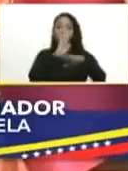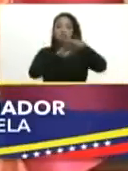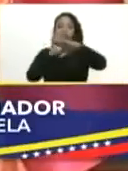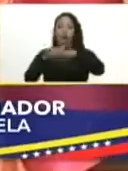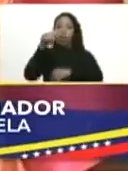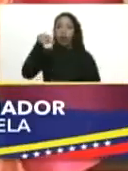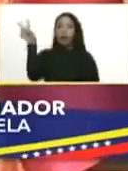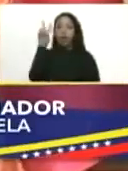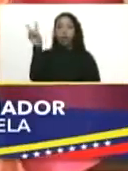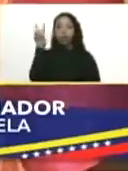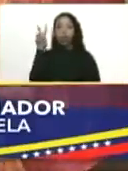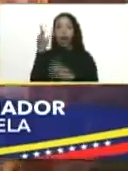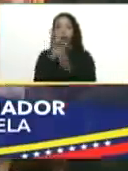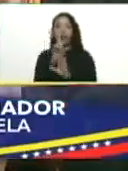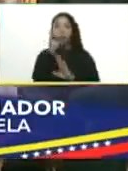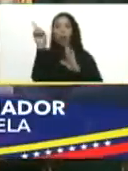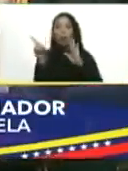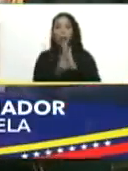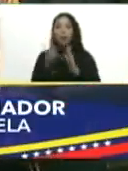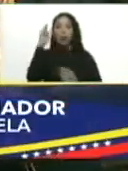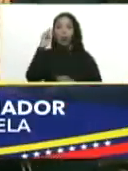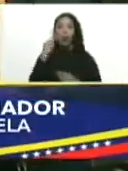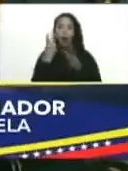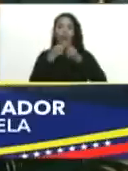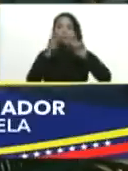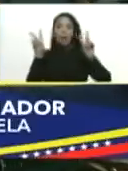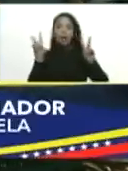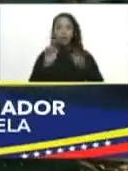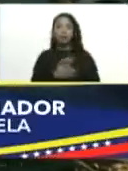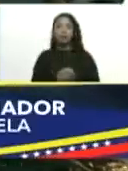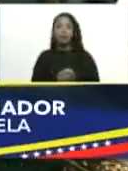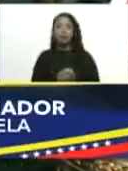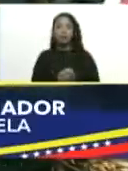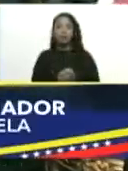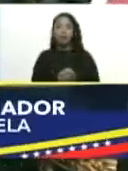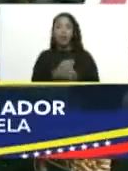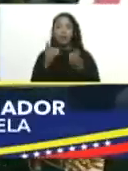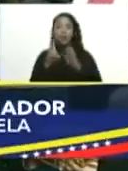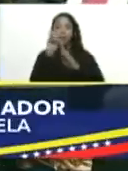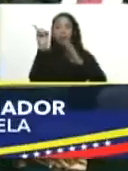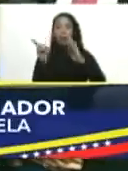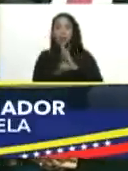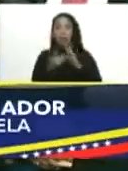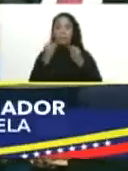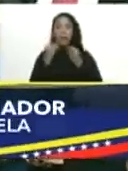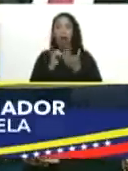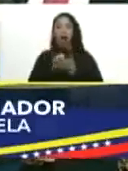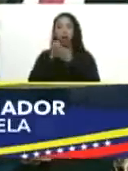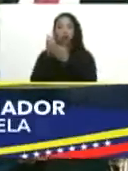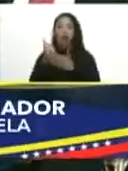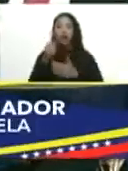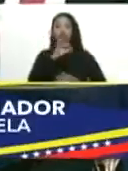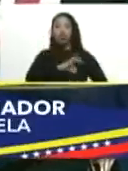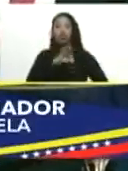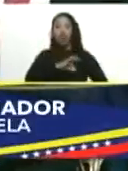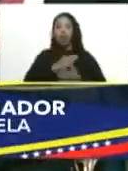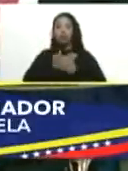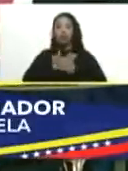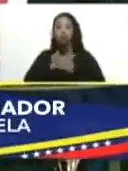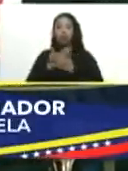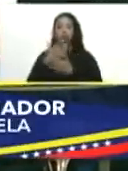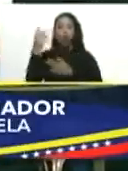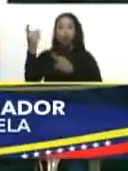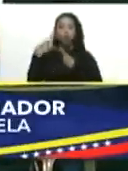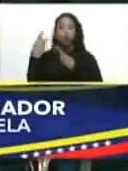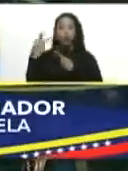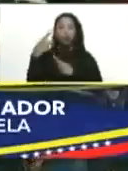Venezuela la diplomacia bolivariana de paz. La diplomacia para contribuir a la solidaridad mutua, a la